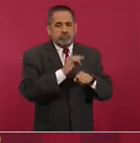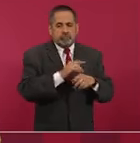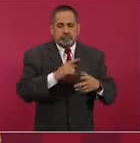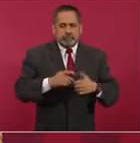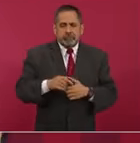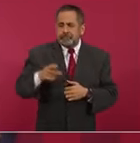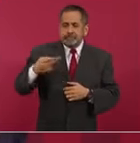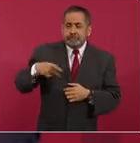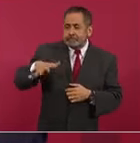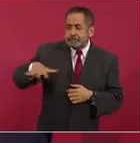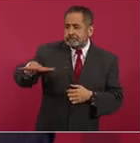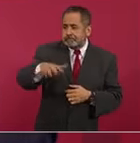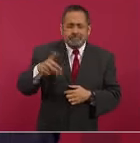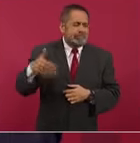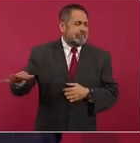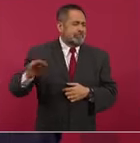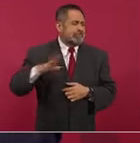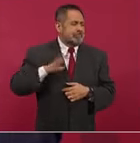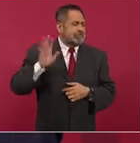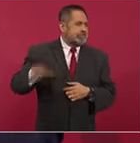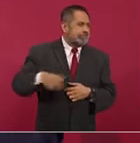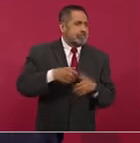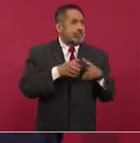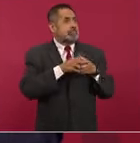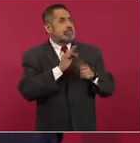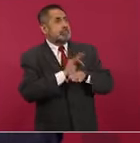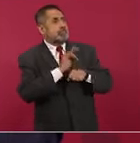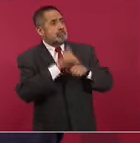El pueblo no existe para ellos.